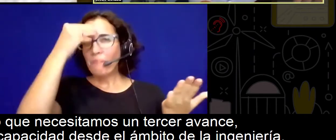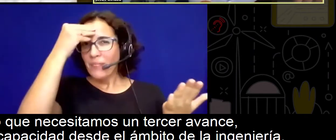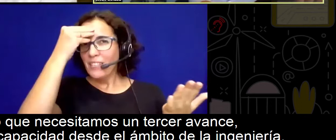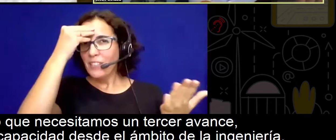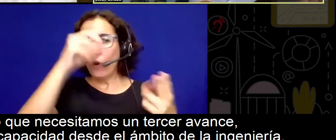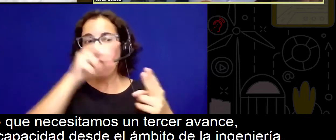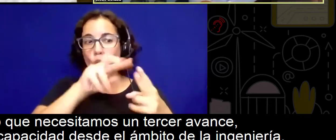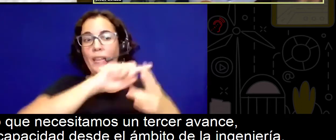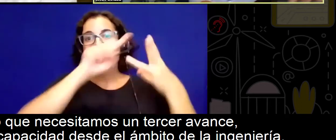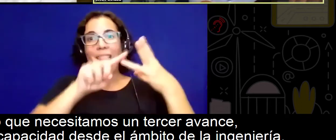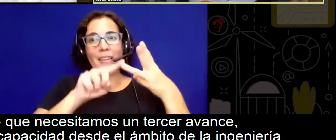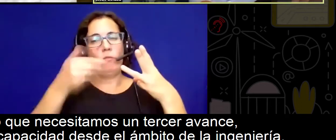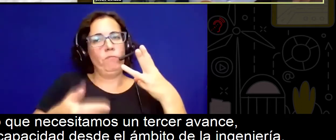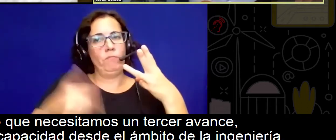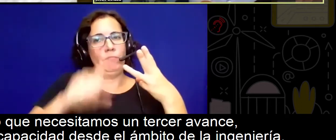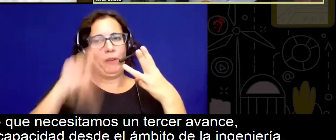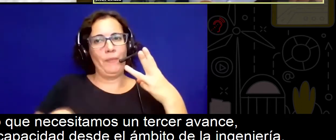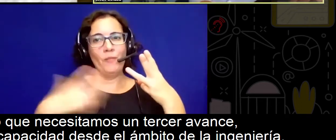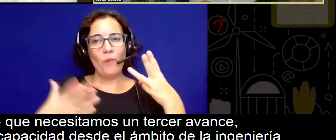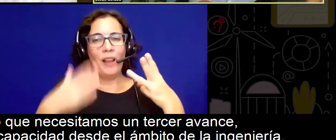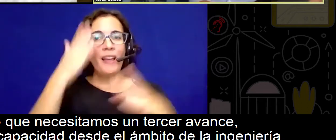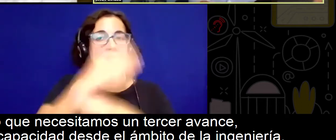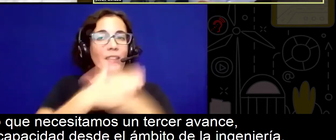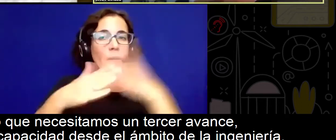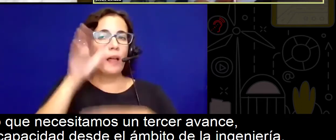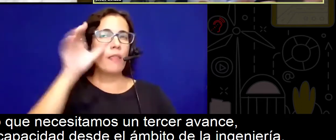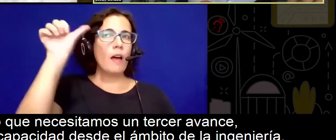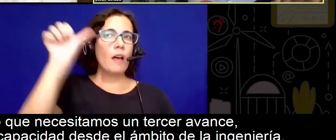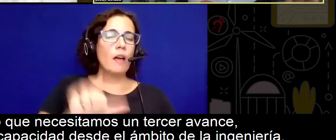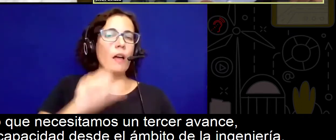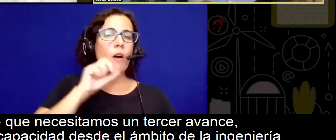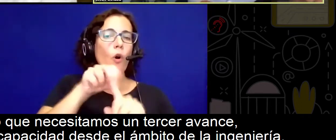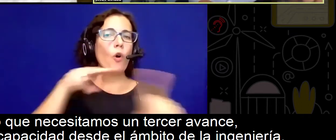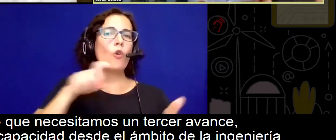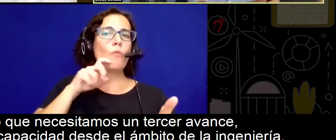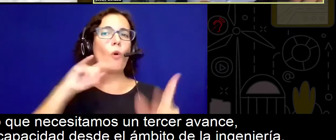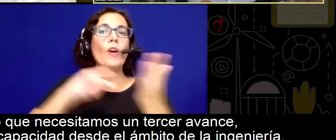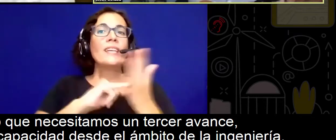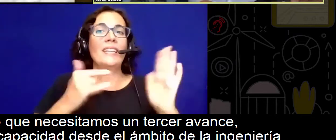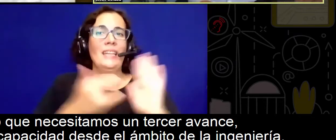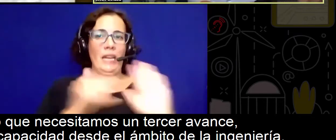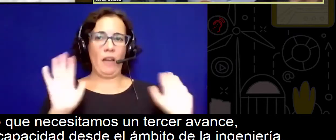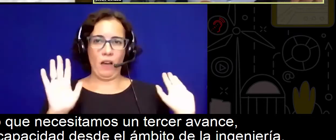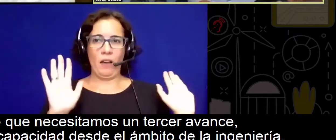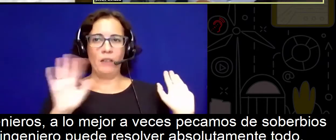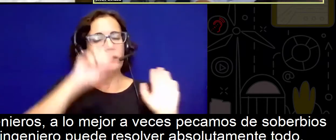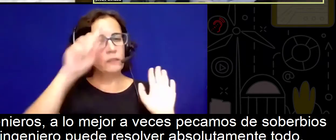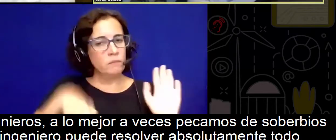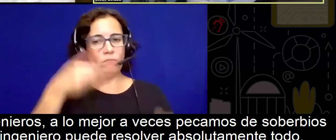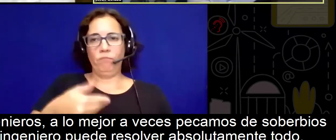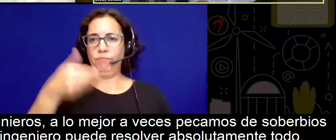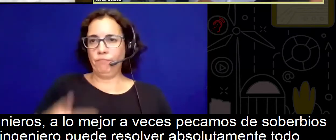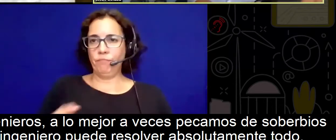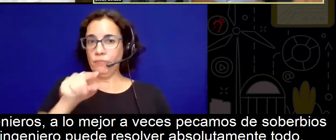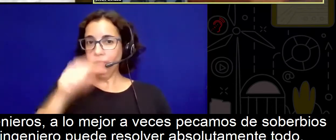Jesús, y es el de observar la discapacidad desde el ángulo también de la ingeniería, ¿no? O desde el ámbito de la ingeniería. Tú, como bien sabes,